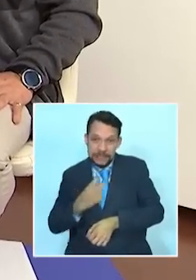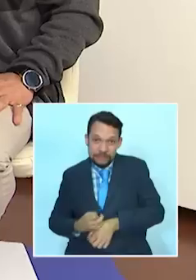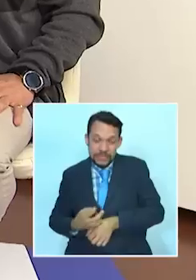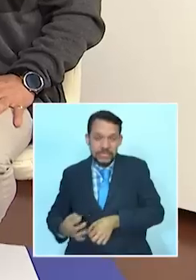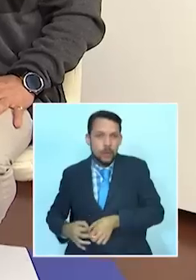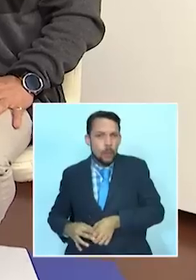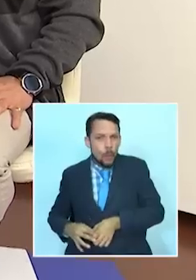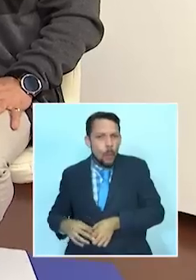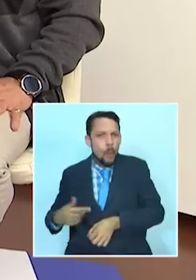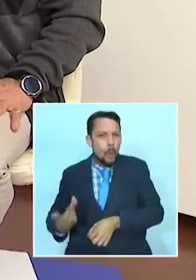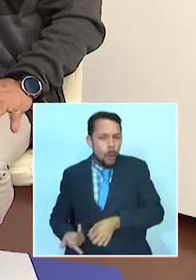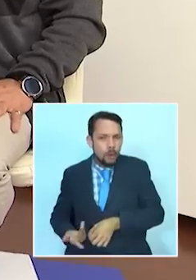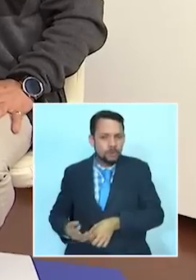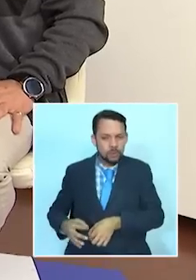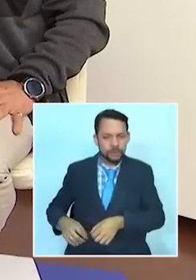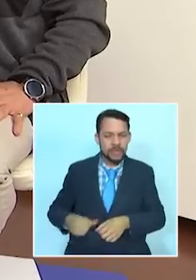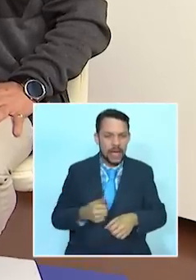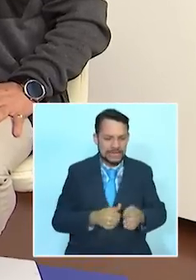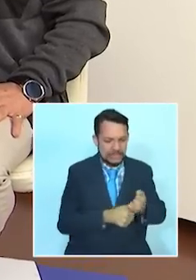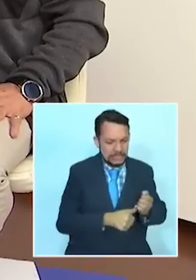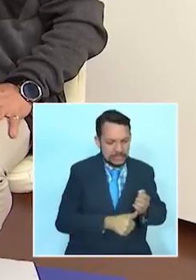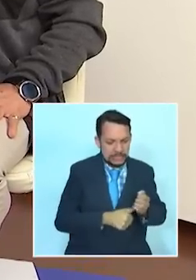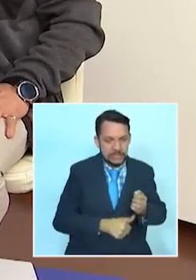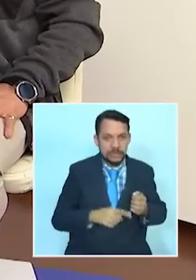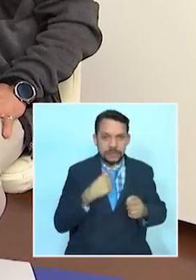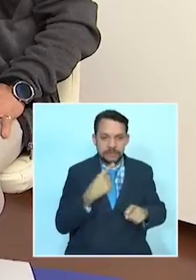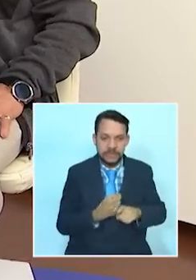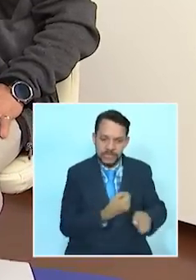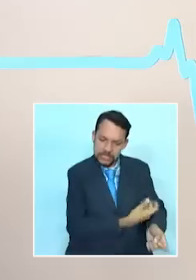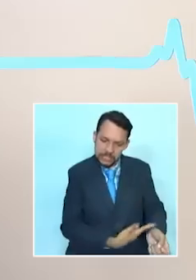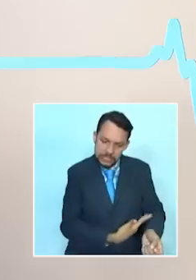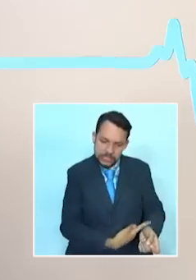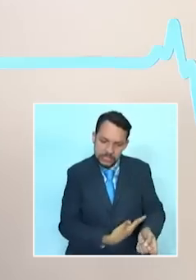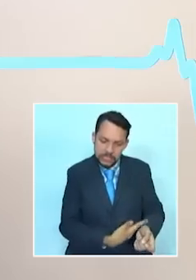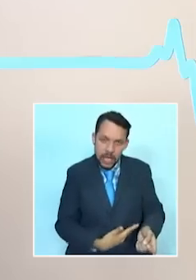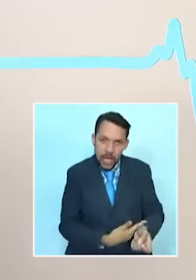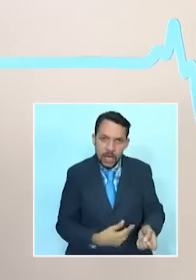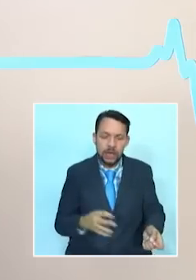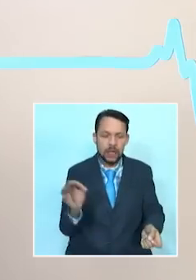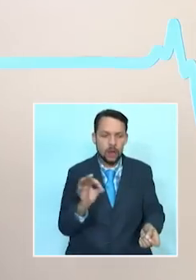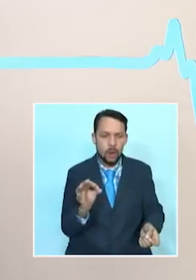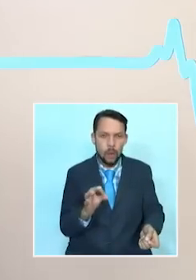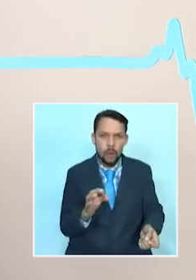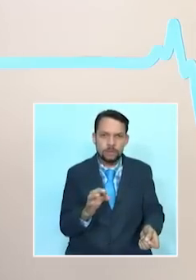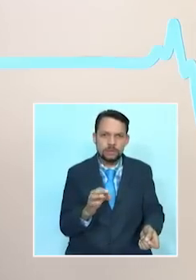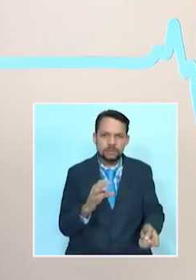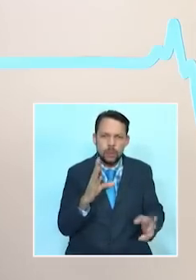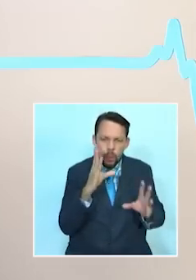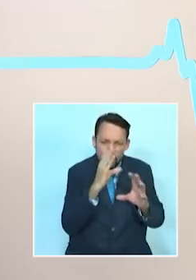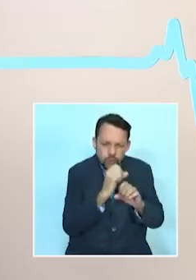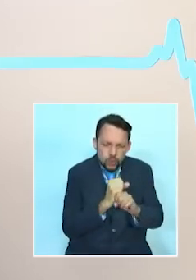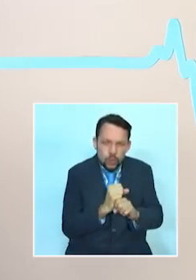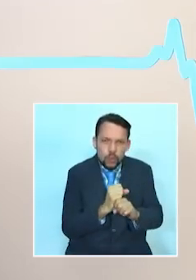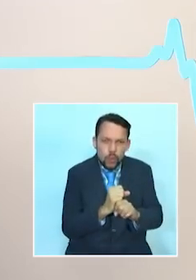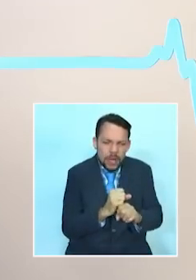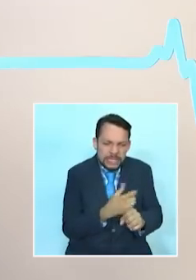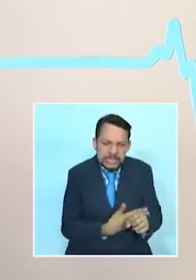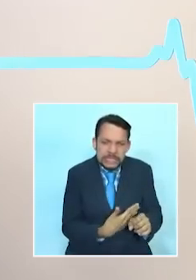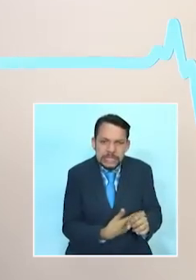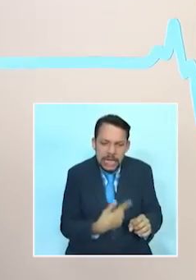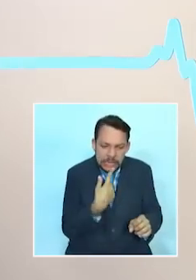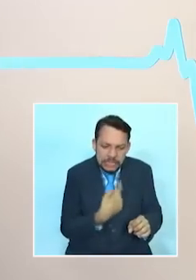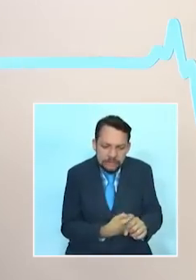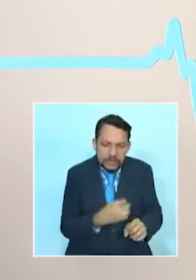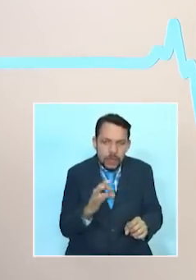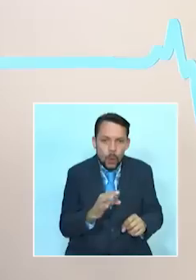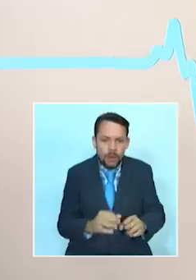viene con coágulo si la sangre es rojita Clarita si es rojita oscura todo eso pero la persona que sufre estreñimiento Por lo general que es